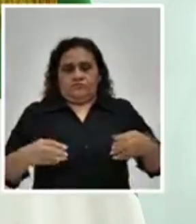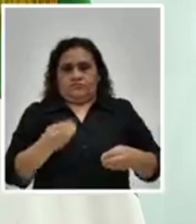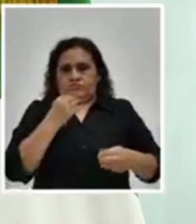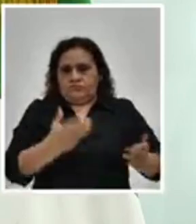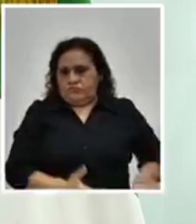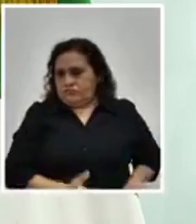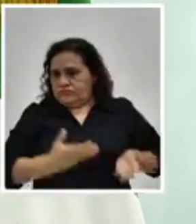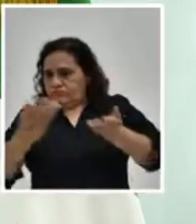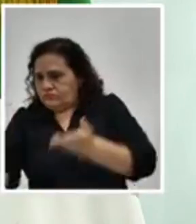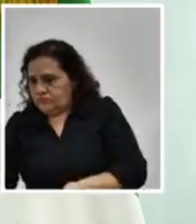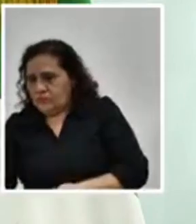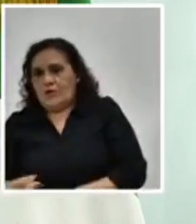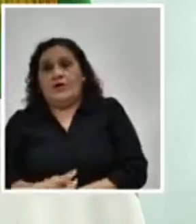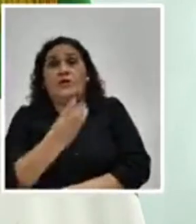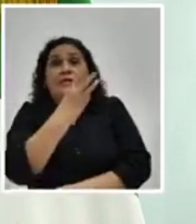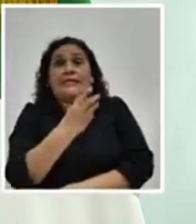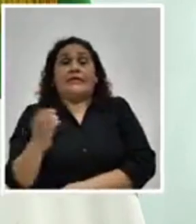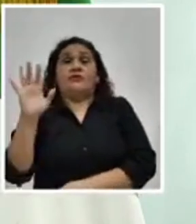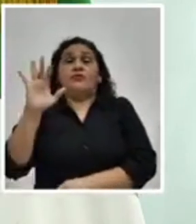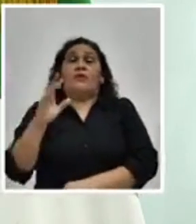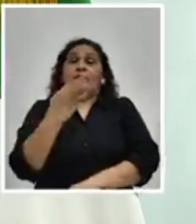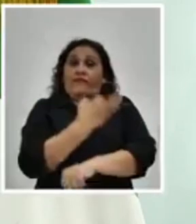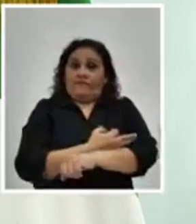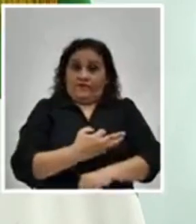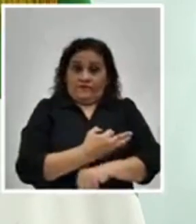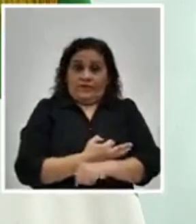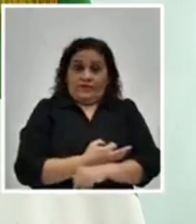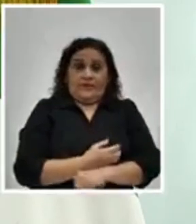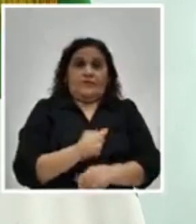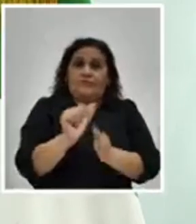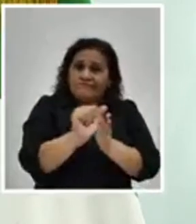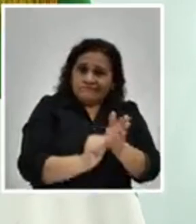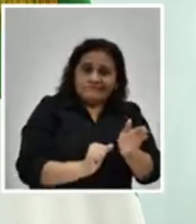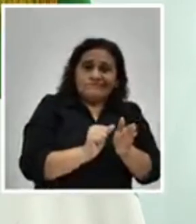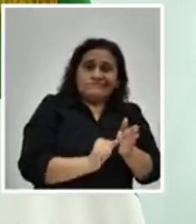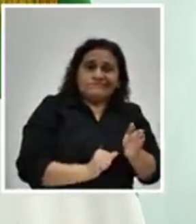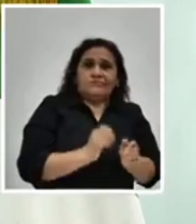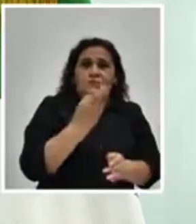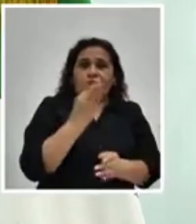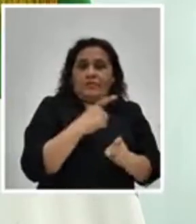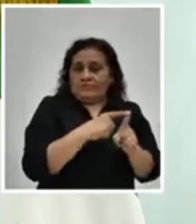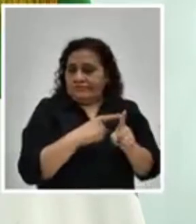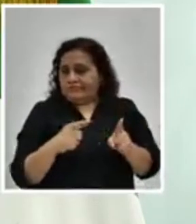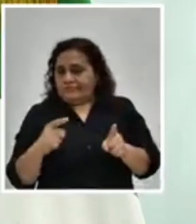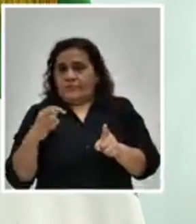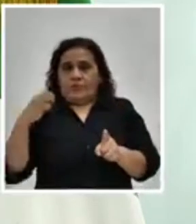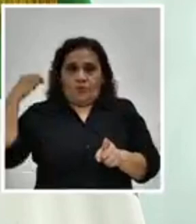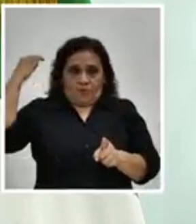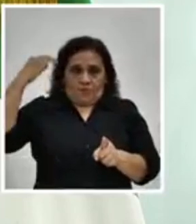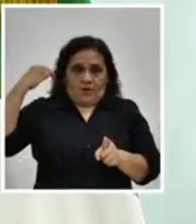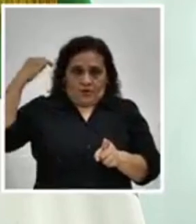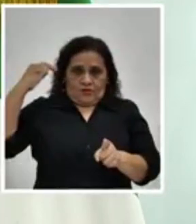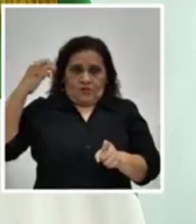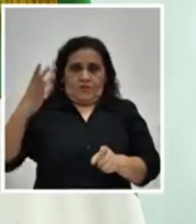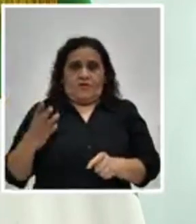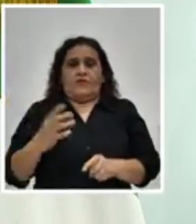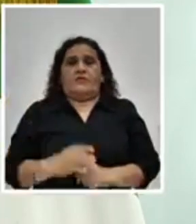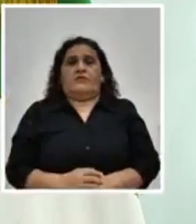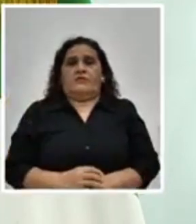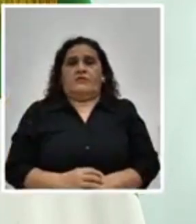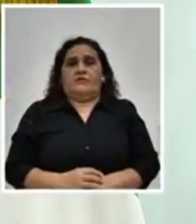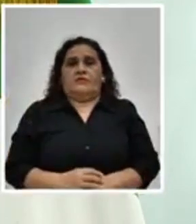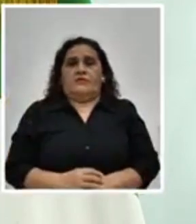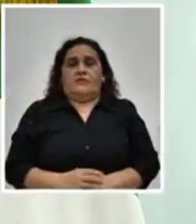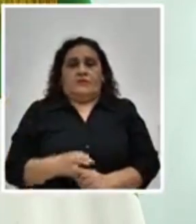de 350 familias durante los meses de febrero y marzo. A lo largo de toda